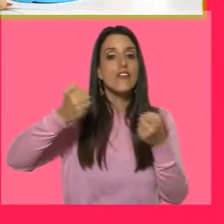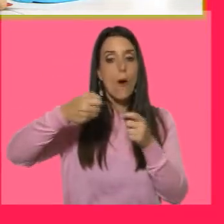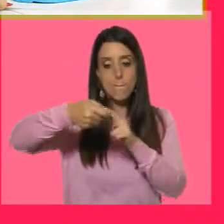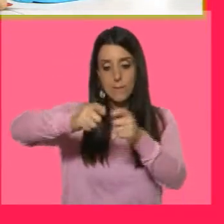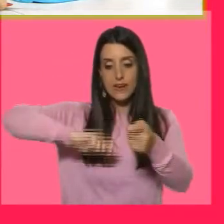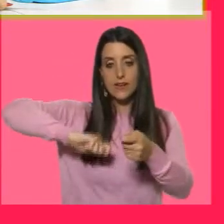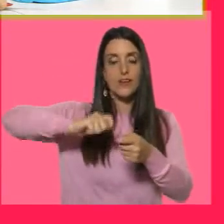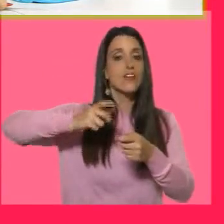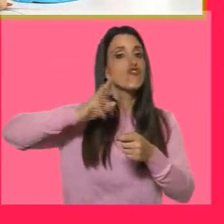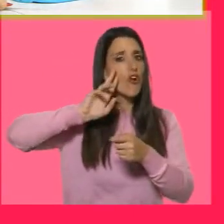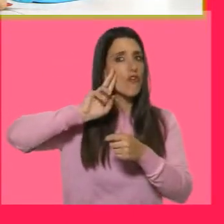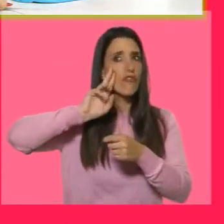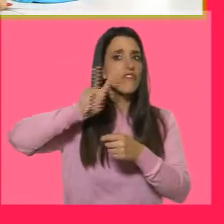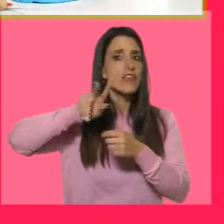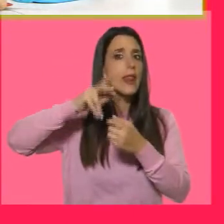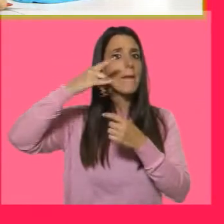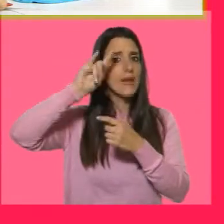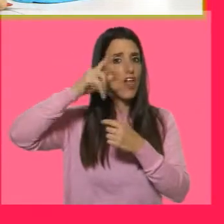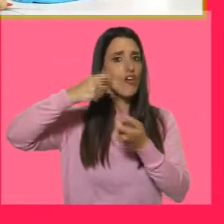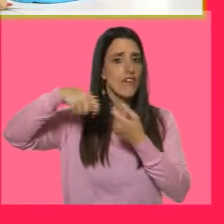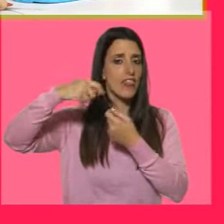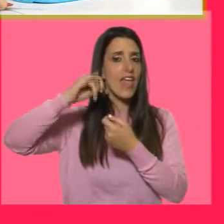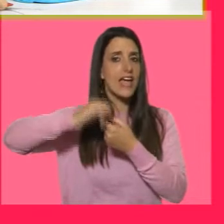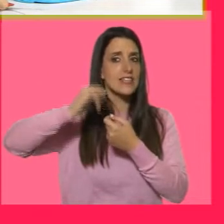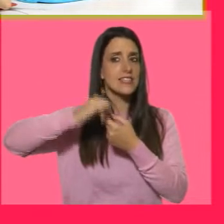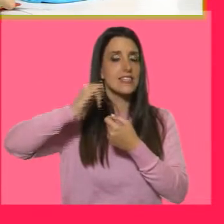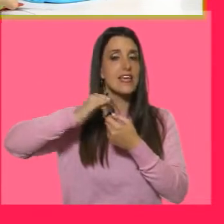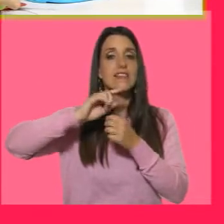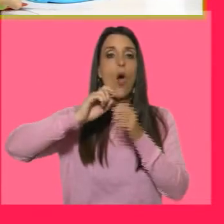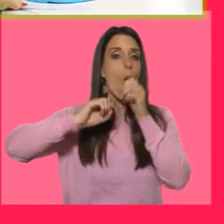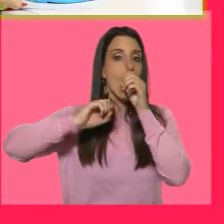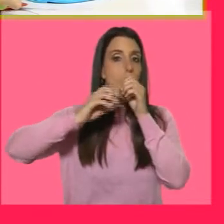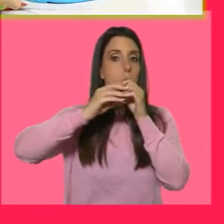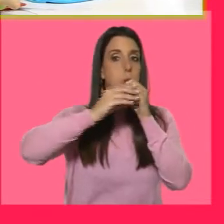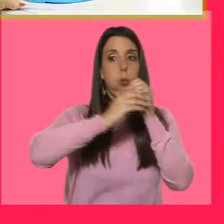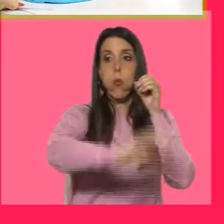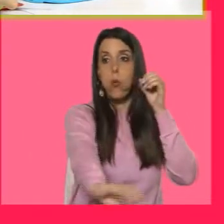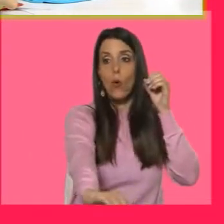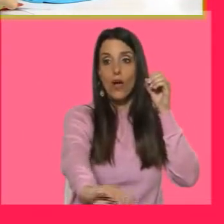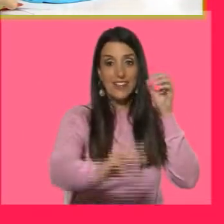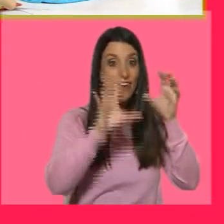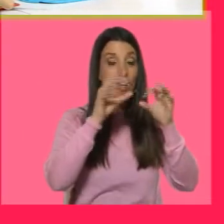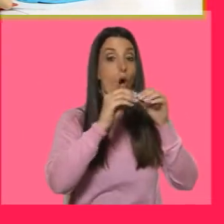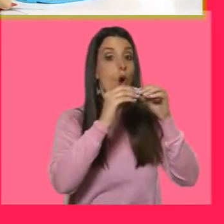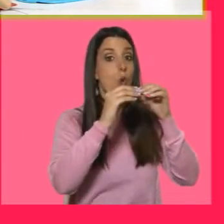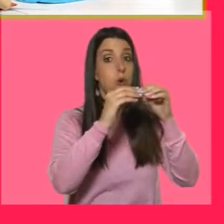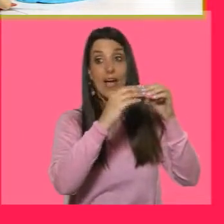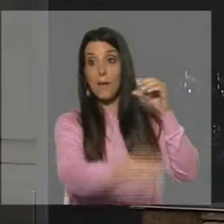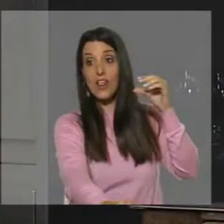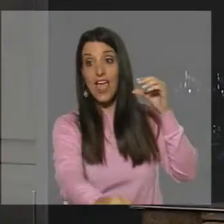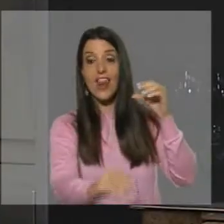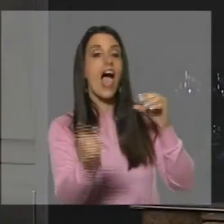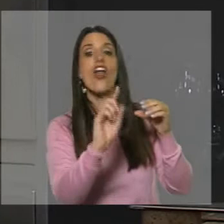día fui al Prado y había, estaban vendiendo garrapiñada. Están los señores vendiendo garrapiñada. Sí. Ya no soplan, ¿viste? No, no, bueno, ha avanzado todo. Claro. La bolsita.